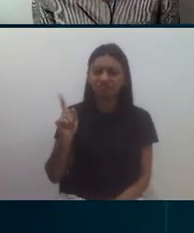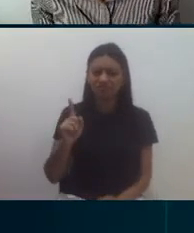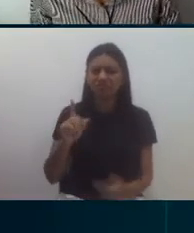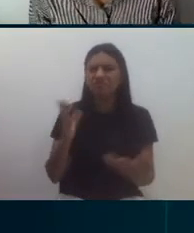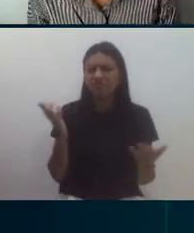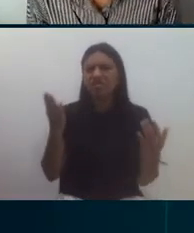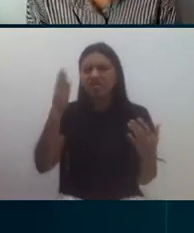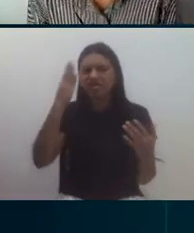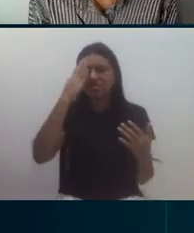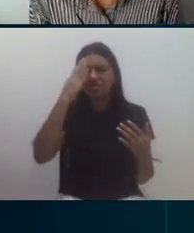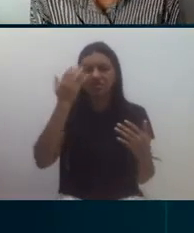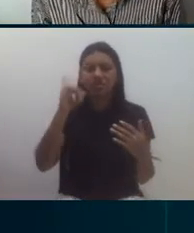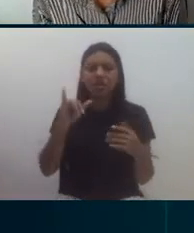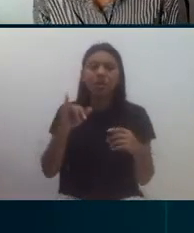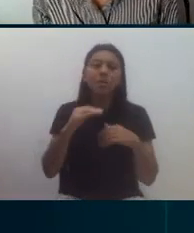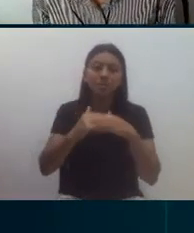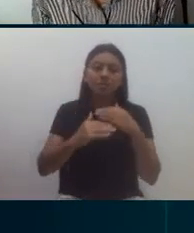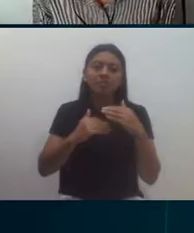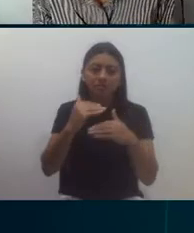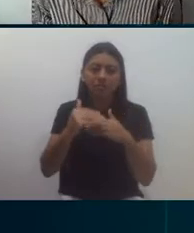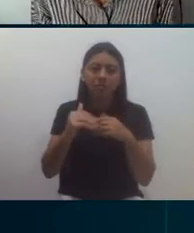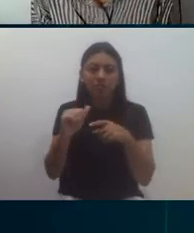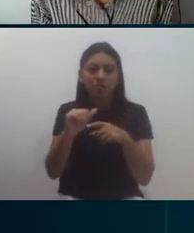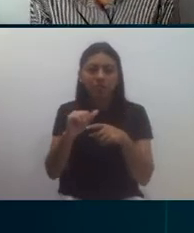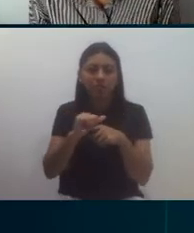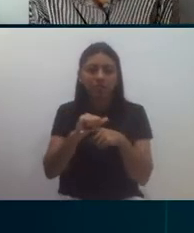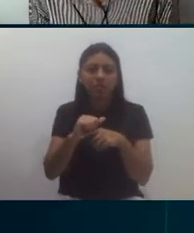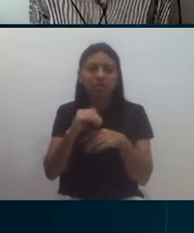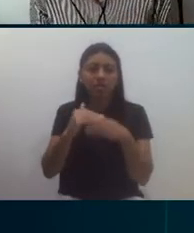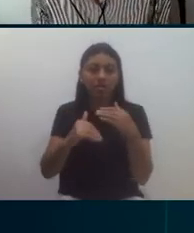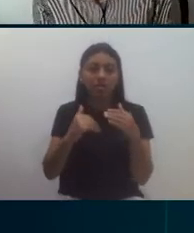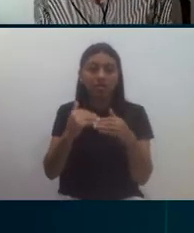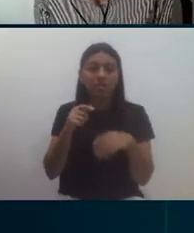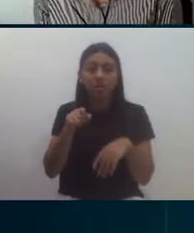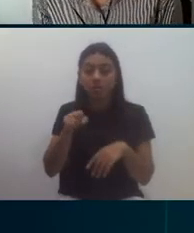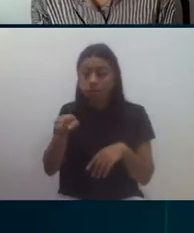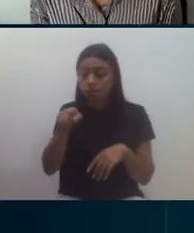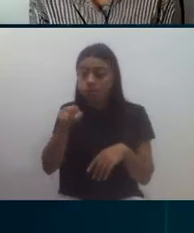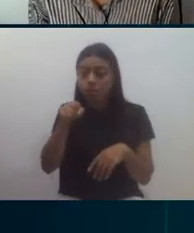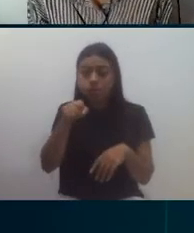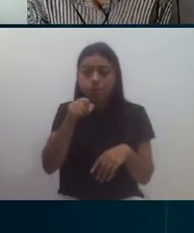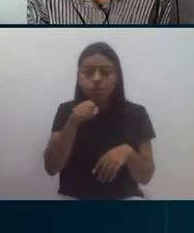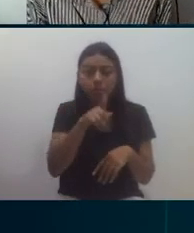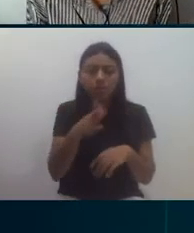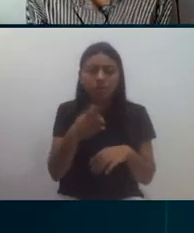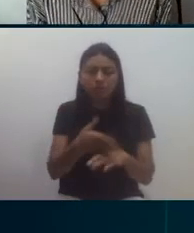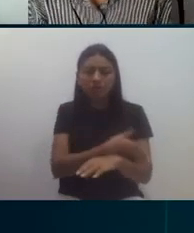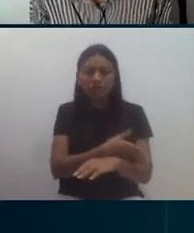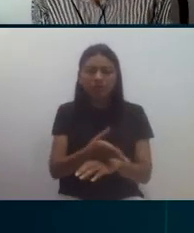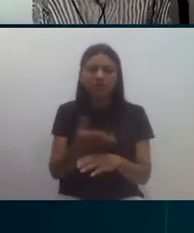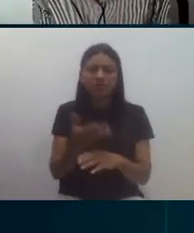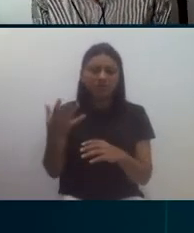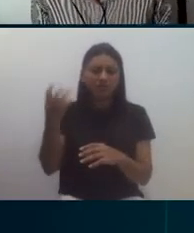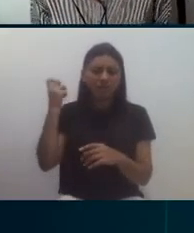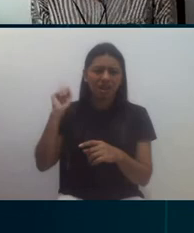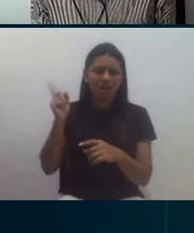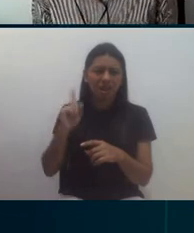ya estamos muy seguros de que habrá un agotamiento de los combustibles fósiles en los próximos años,